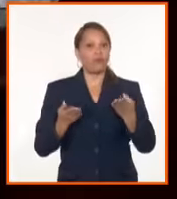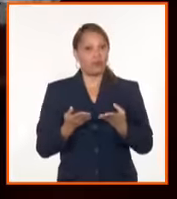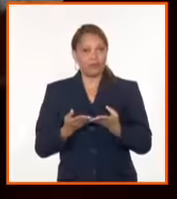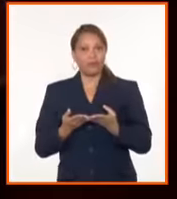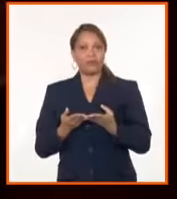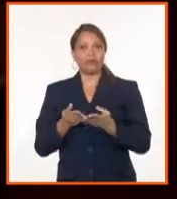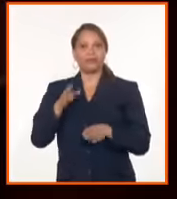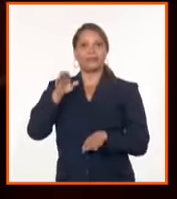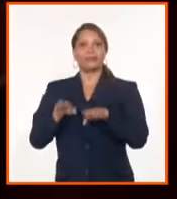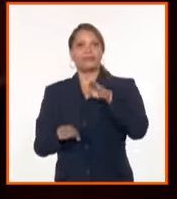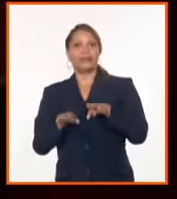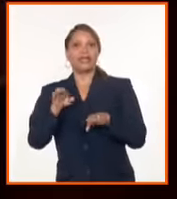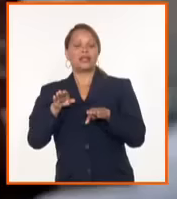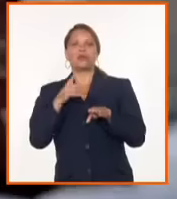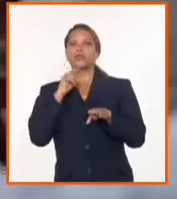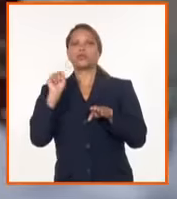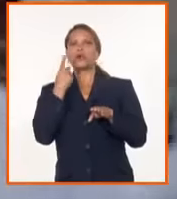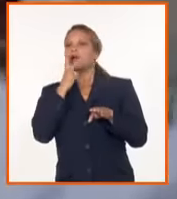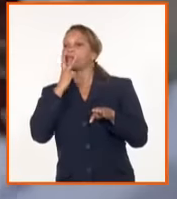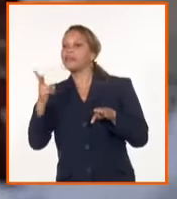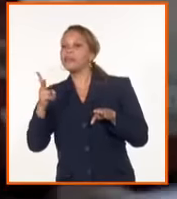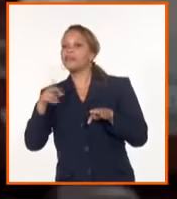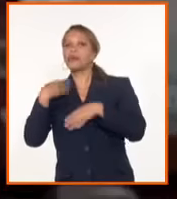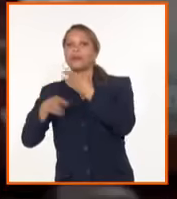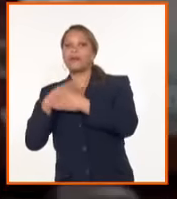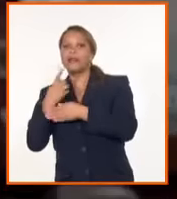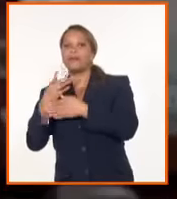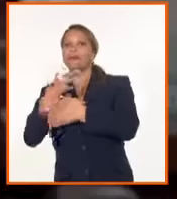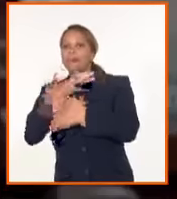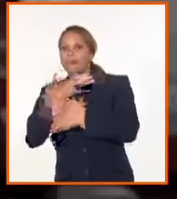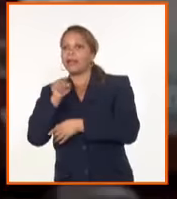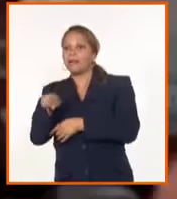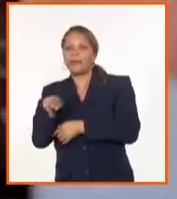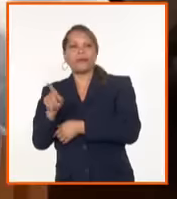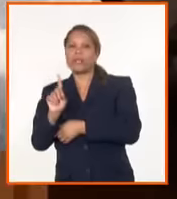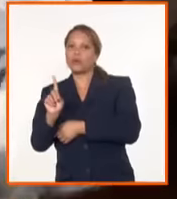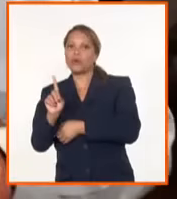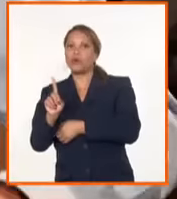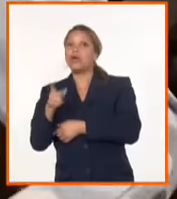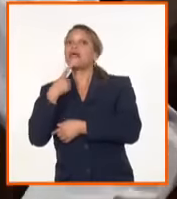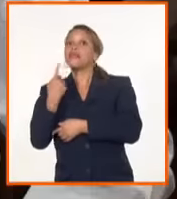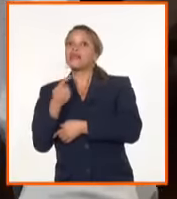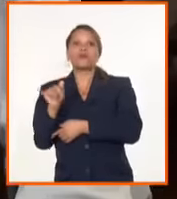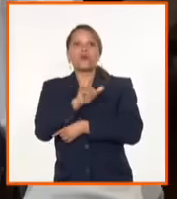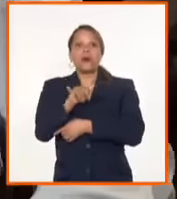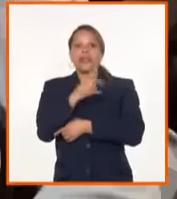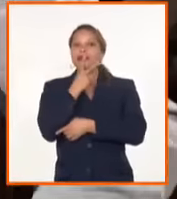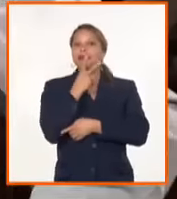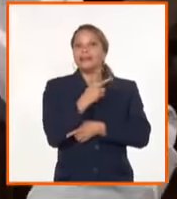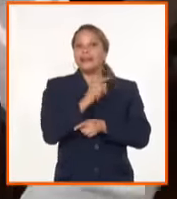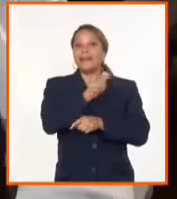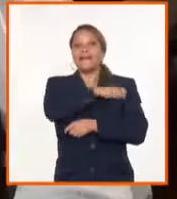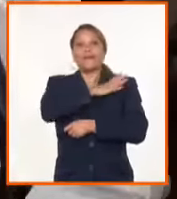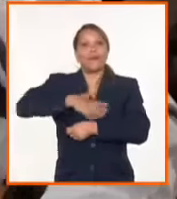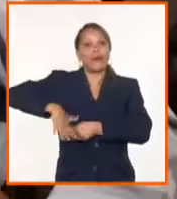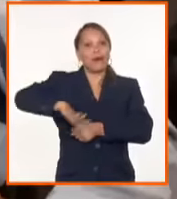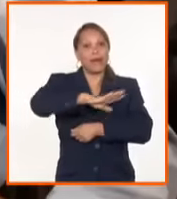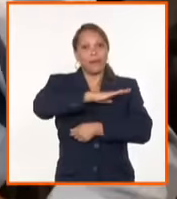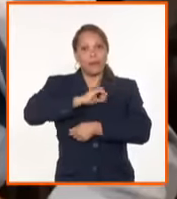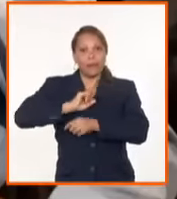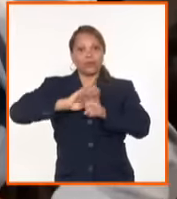Pues tú no te puedes quedar atendiendo nada más las problemáticas de los que vas a subsidiar, de los que supuestamente están en una